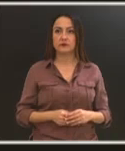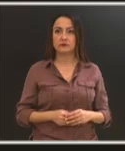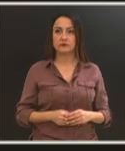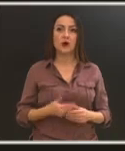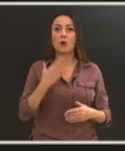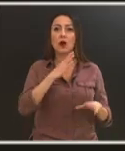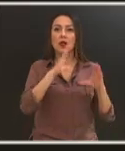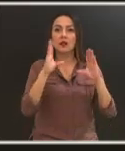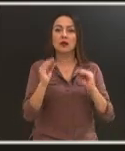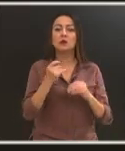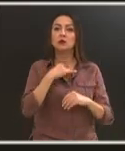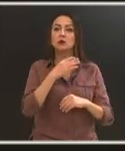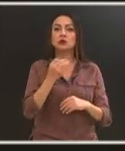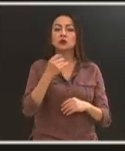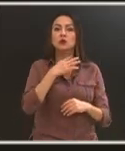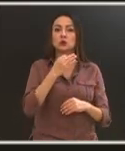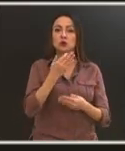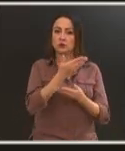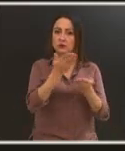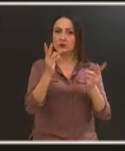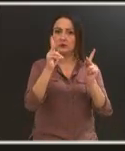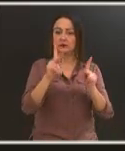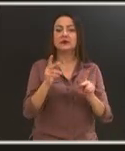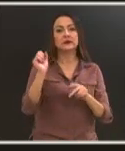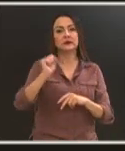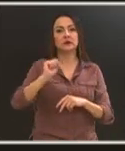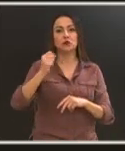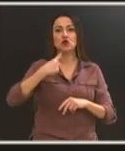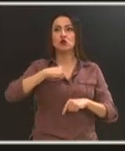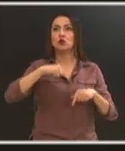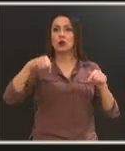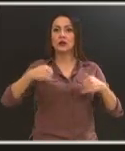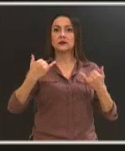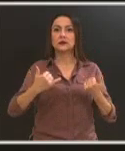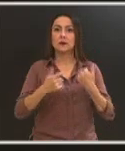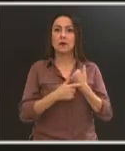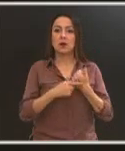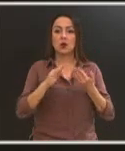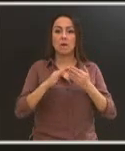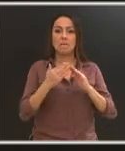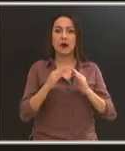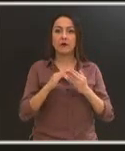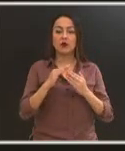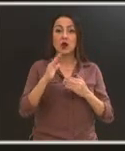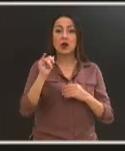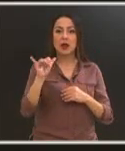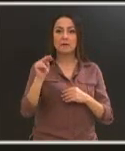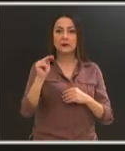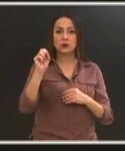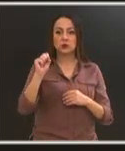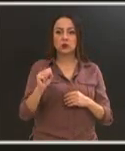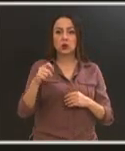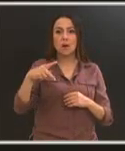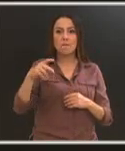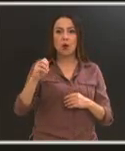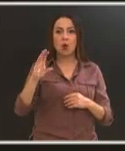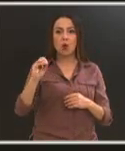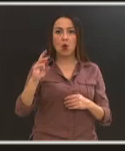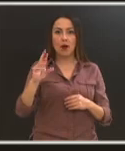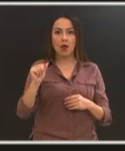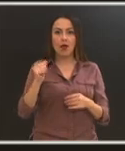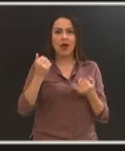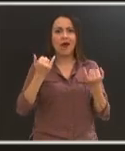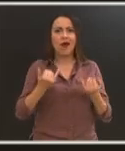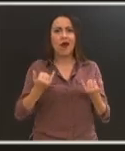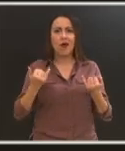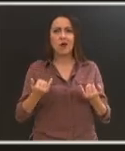Buenas tardes, Paul. Qué gusto saludarlos, estimados televidentes. Efectivamente, estamos en este momento en barrio El Carmen Sur, acá en Pocora, donde se está